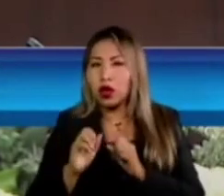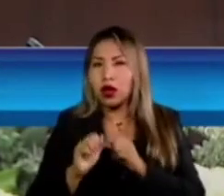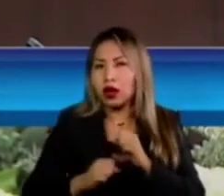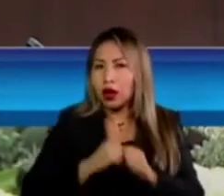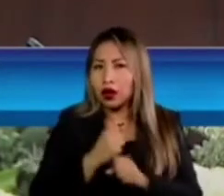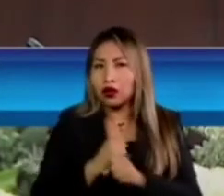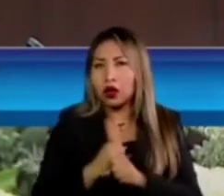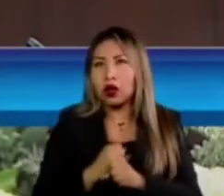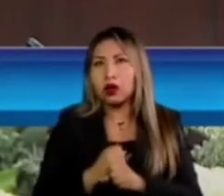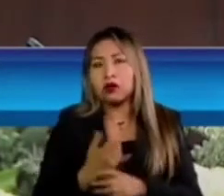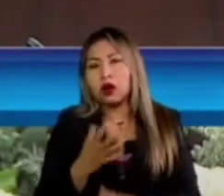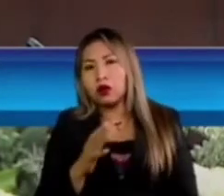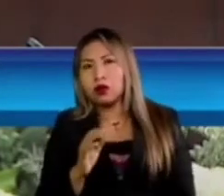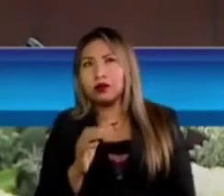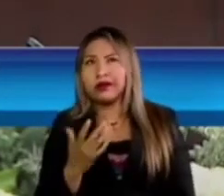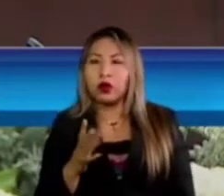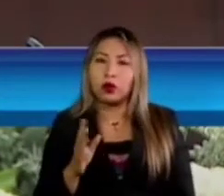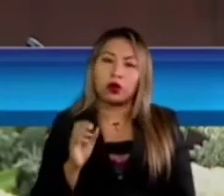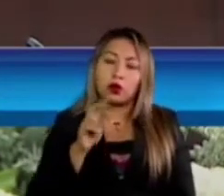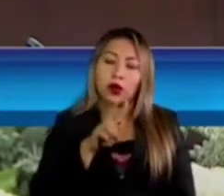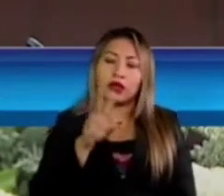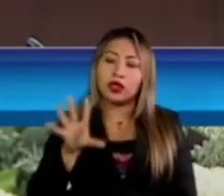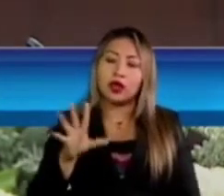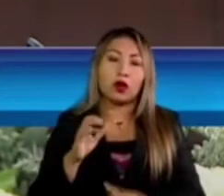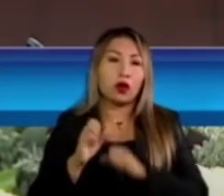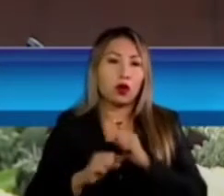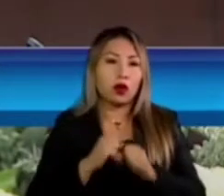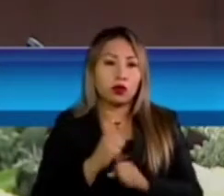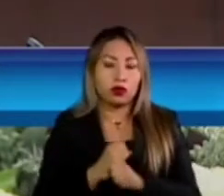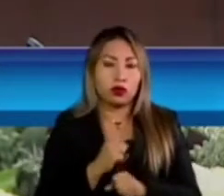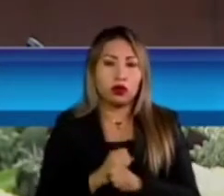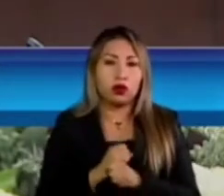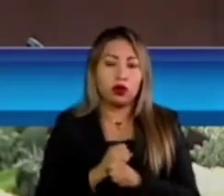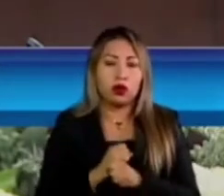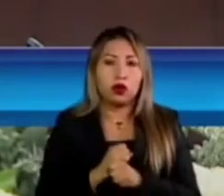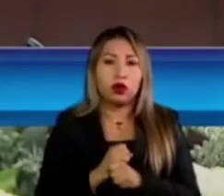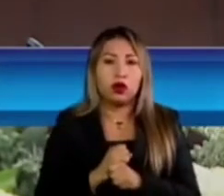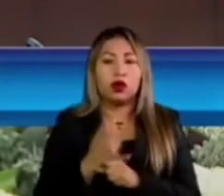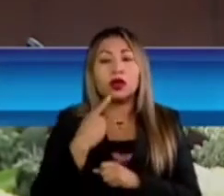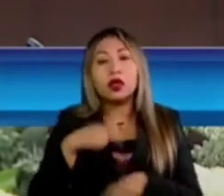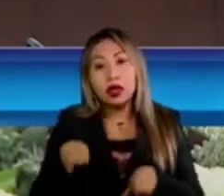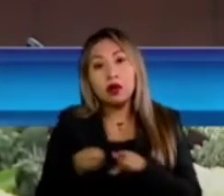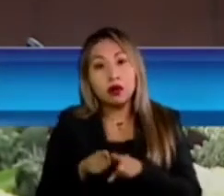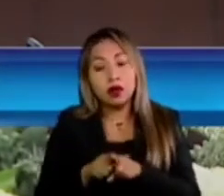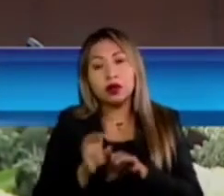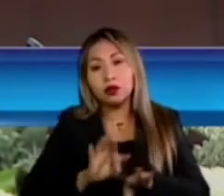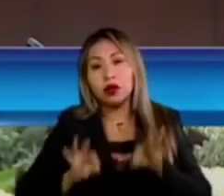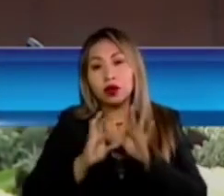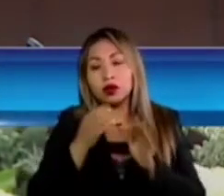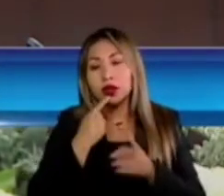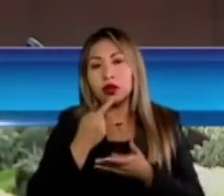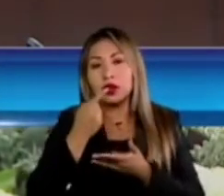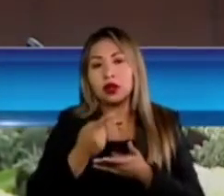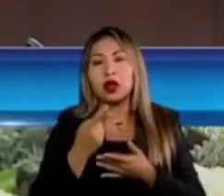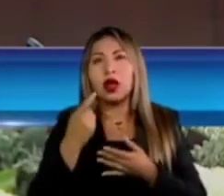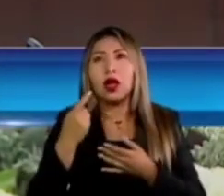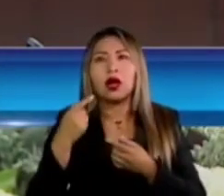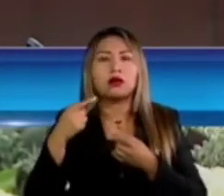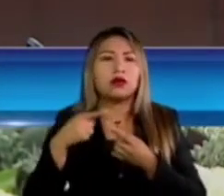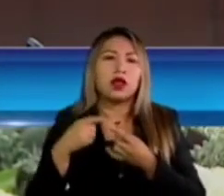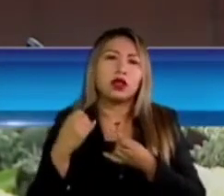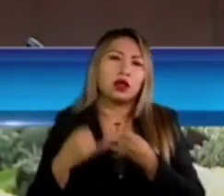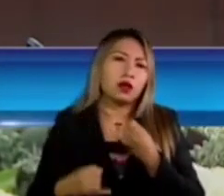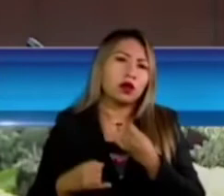los próximos 25 años. También es importante resaltar que al finalizar los